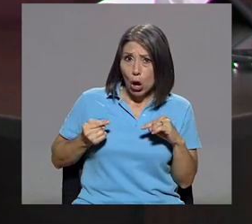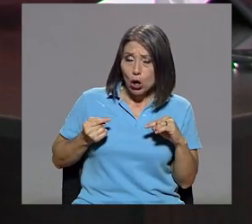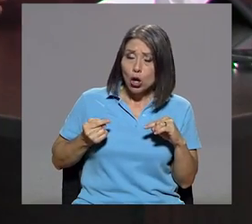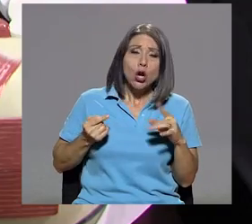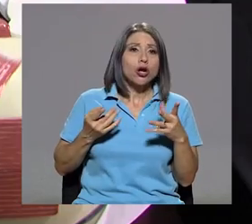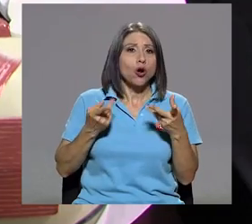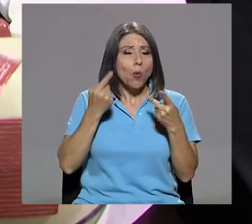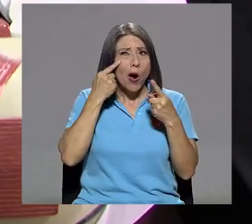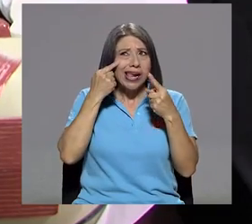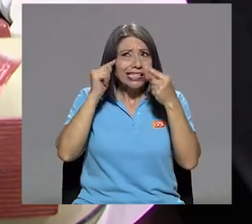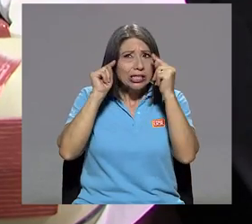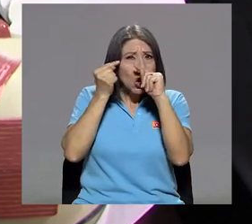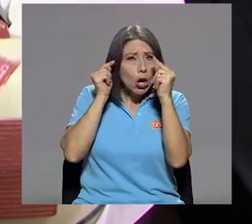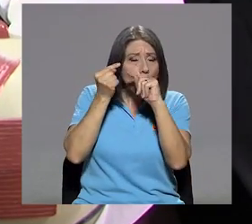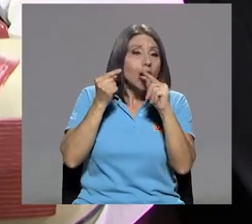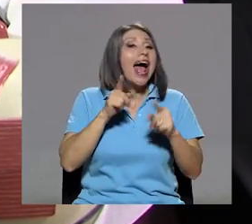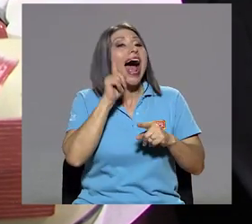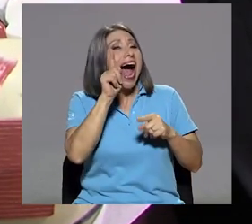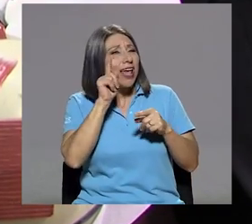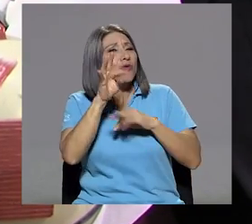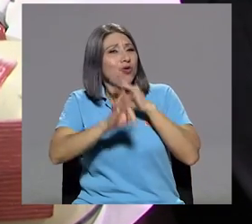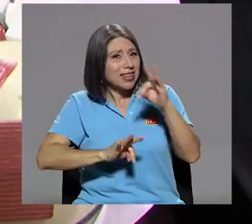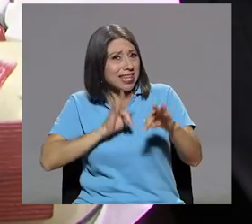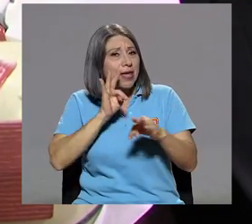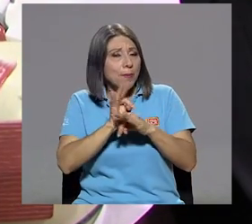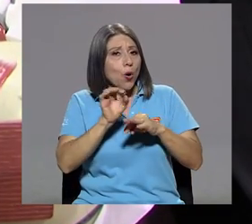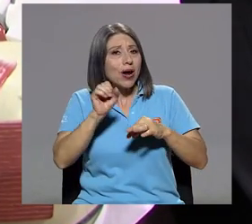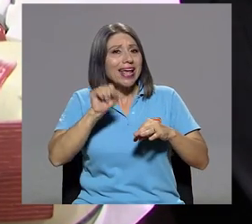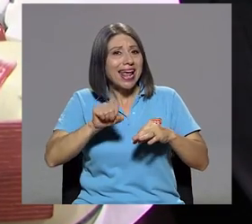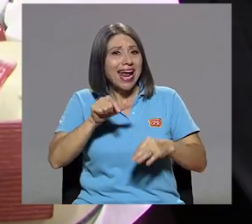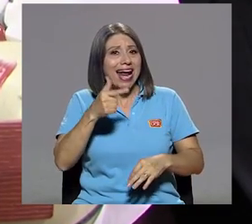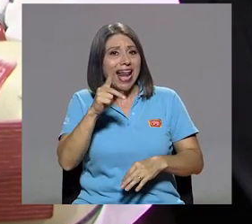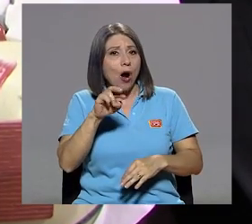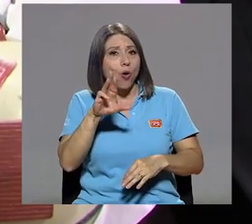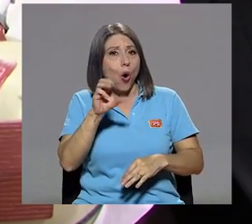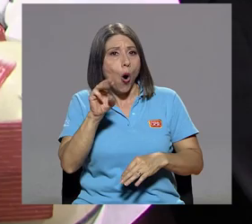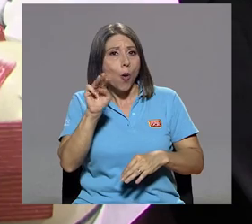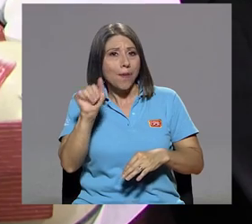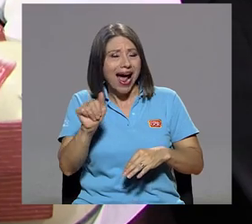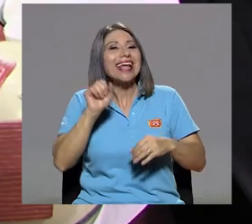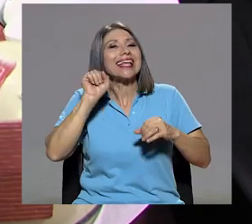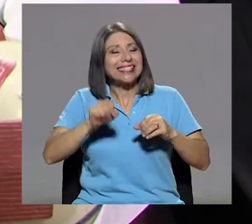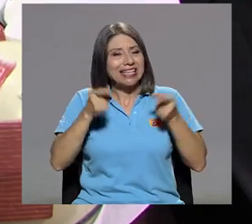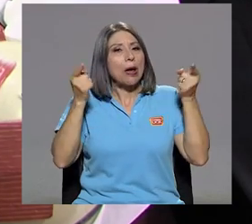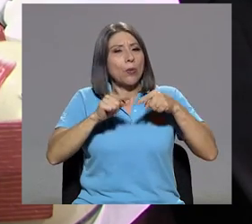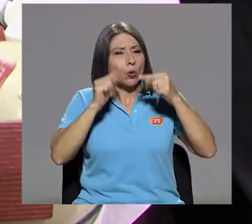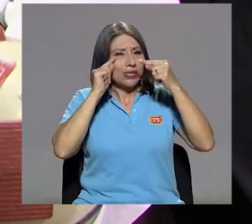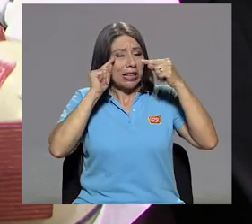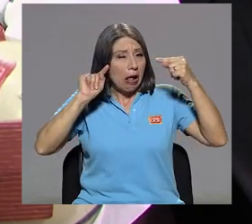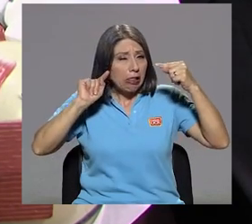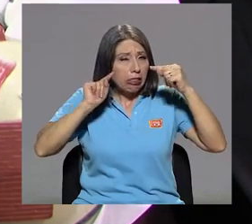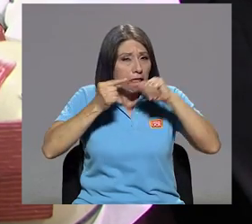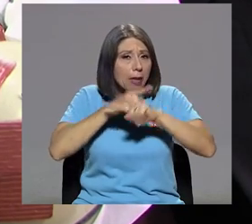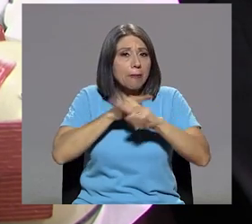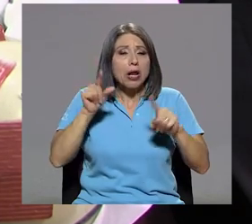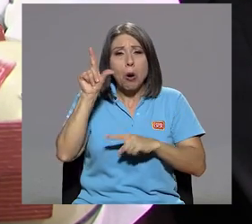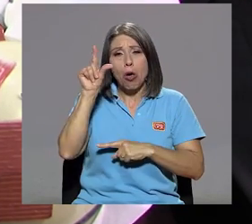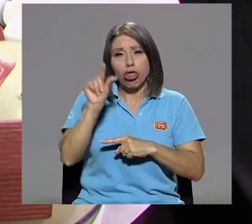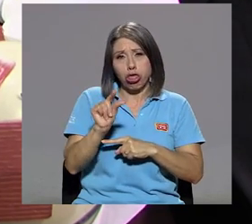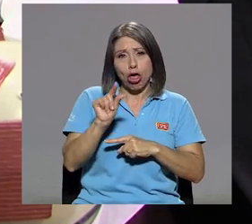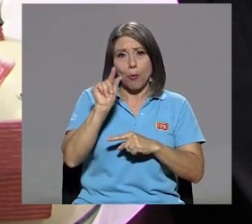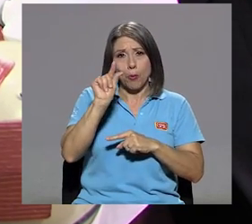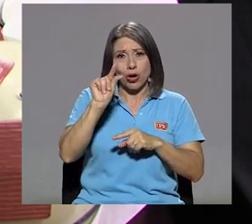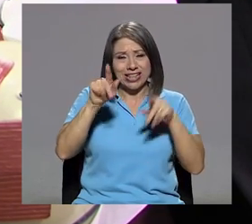dolor entonces. No produce. Hay un tipo de glaucoma que es el que es agudo, que la presión sube abruptamente, que produce dolor, pero ese es el mínimo